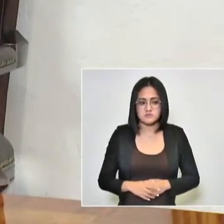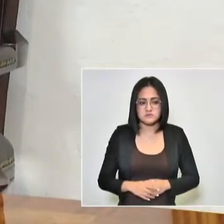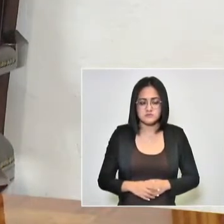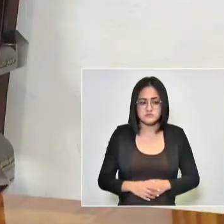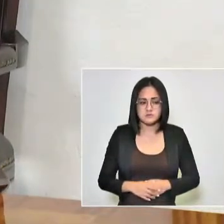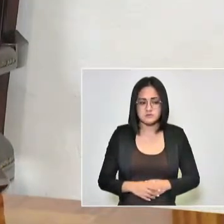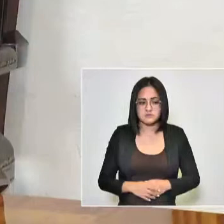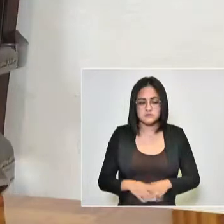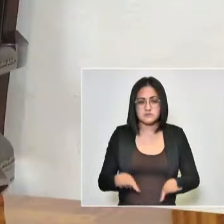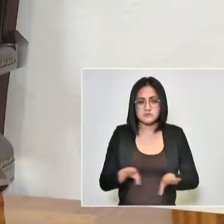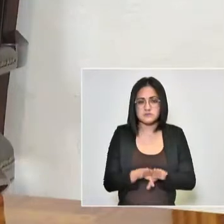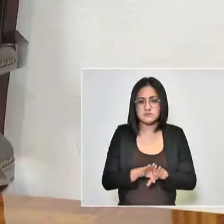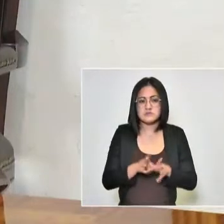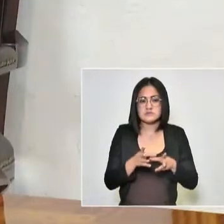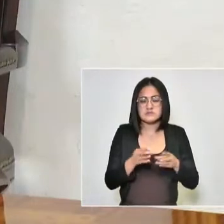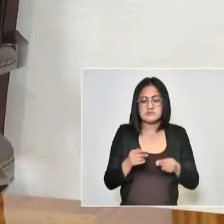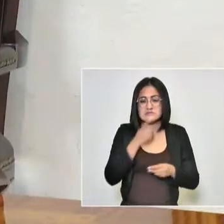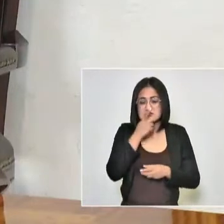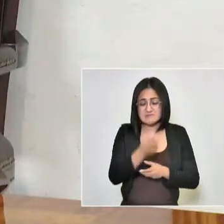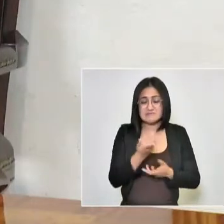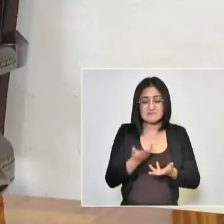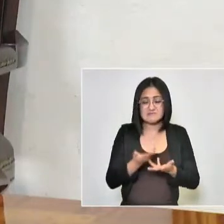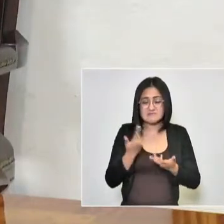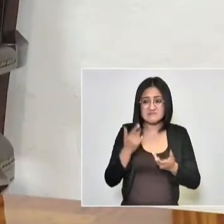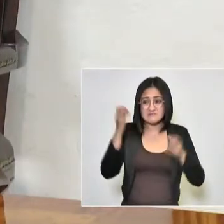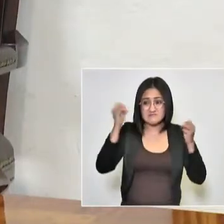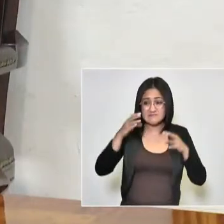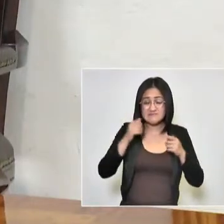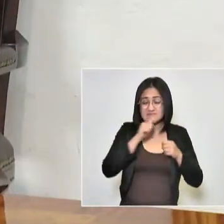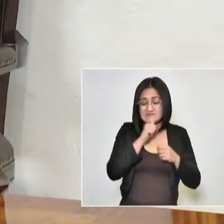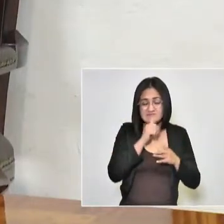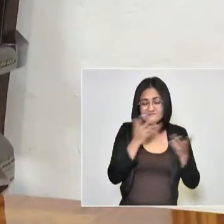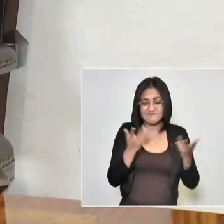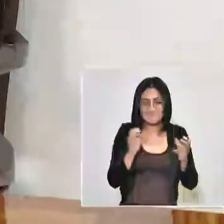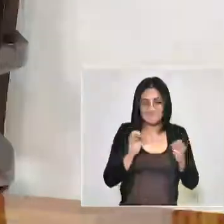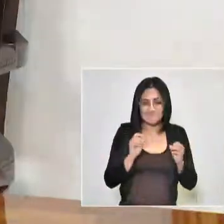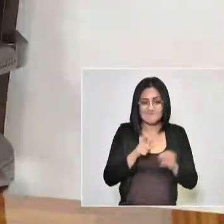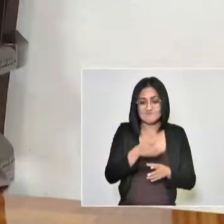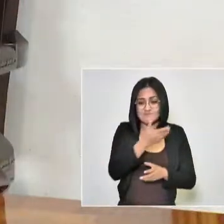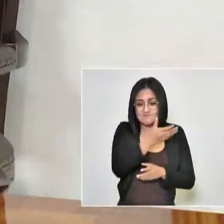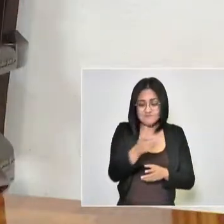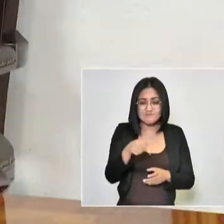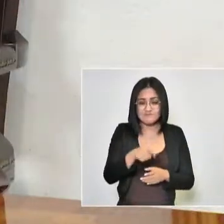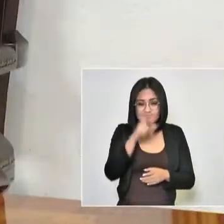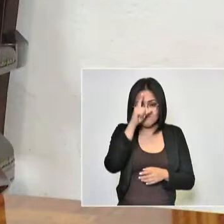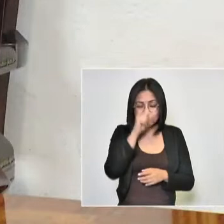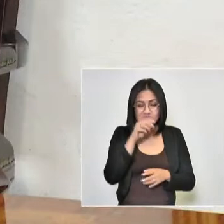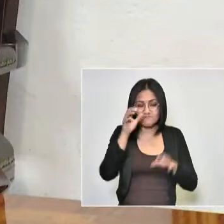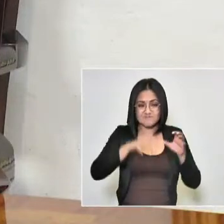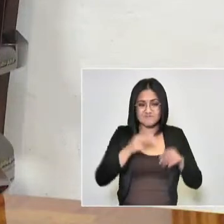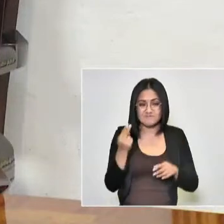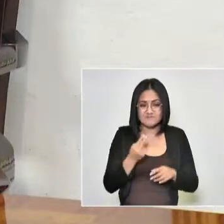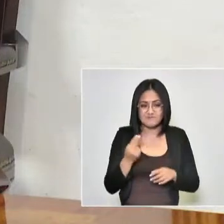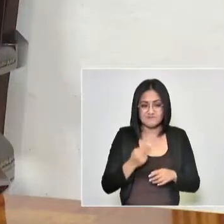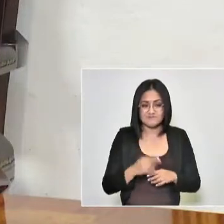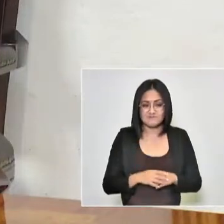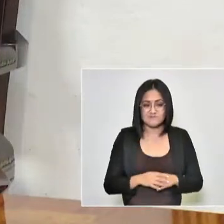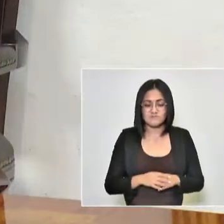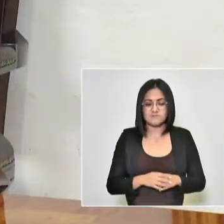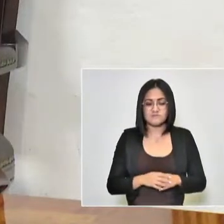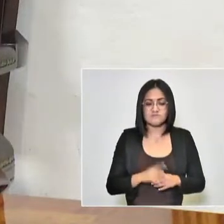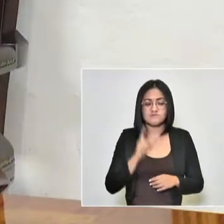las sequías, como comentaba al principio, sí tenemos una disminución consistente y